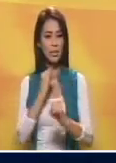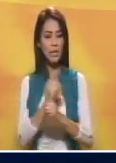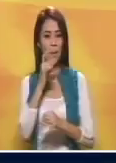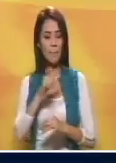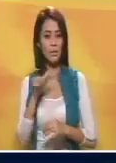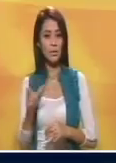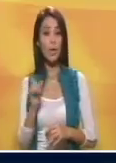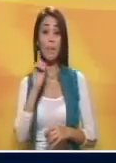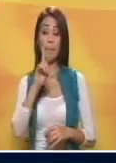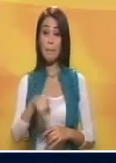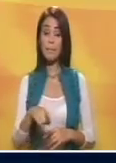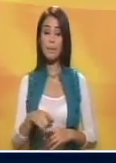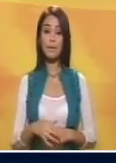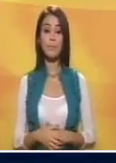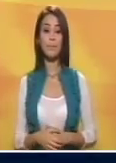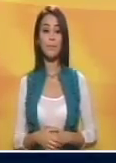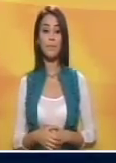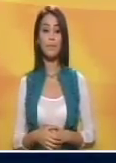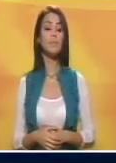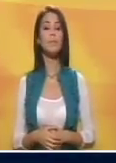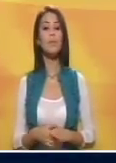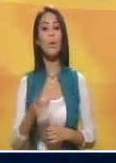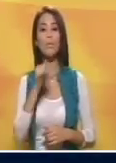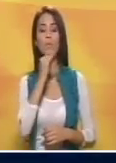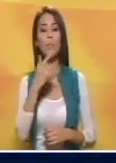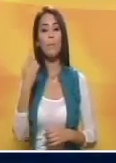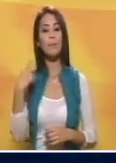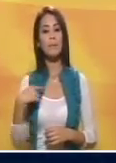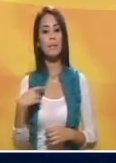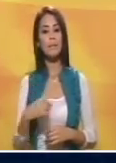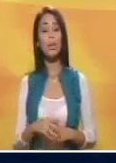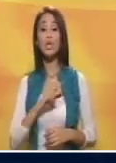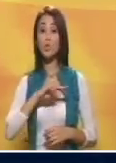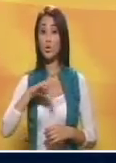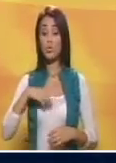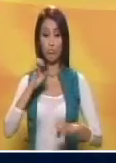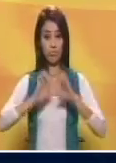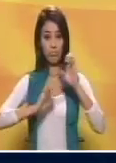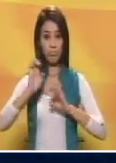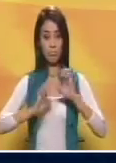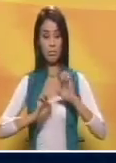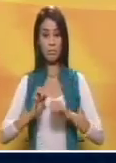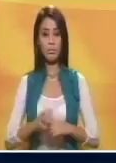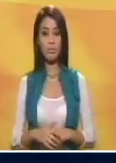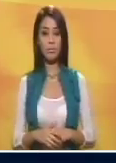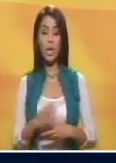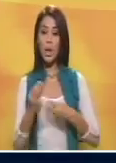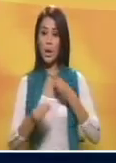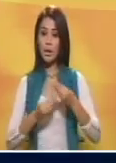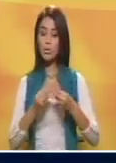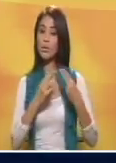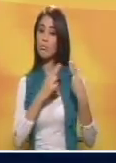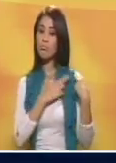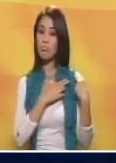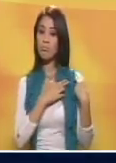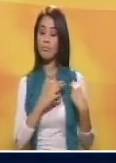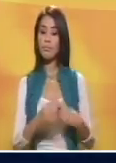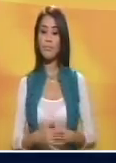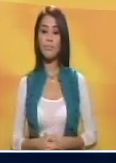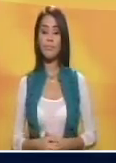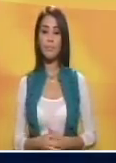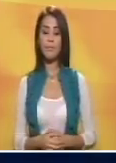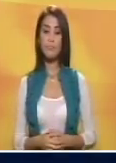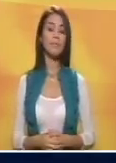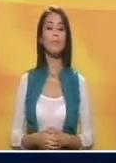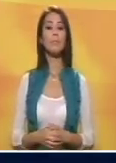está activado también, como lo hemos anunciado el día de ayer, que nosotros vamos a evaluar las acciones que correspondan a la